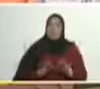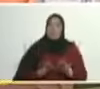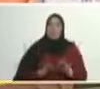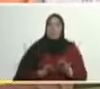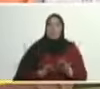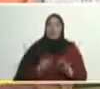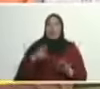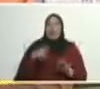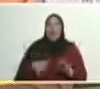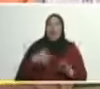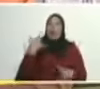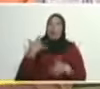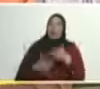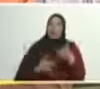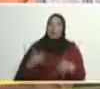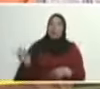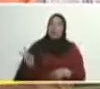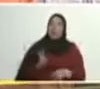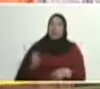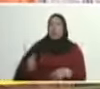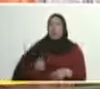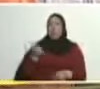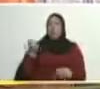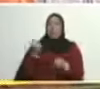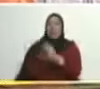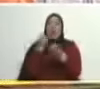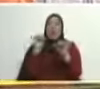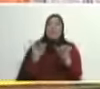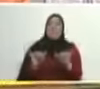Santa Lucía, por supuesto, se beneficia de la misma.